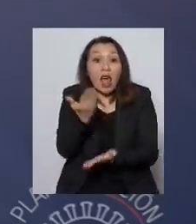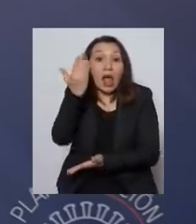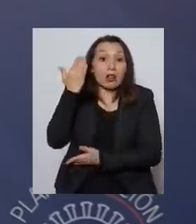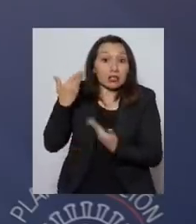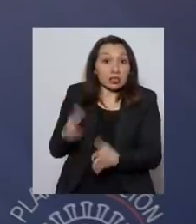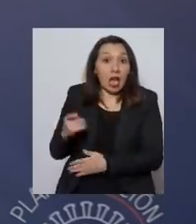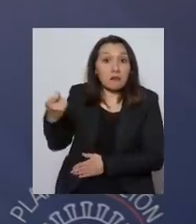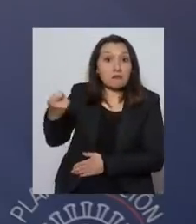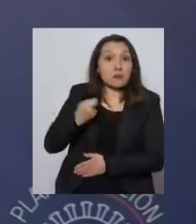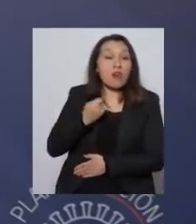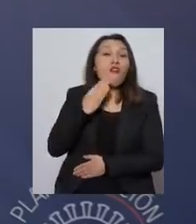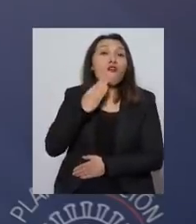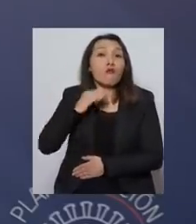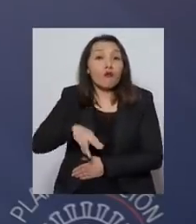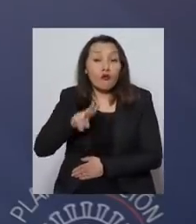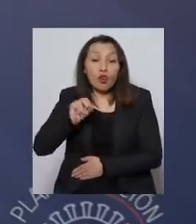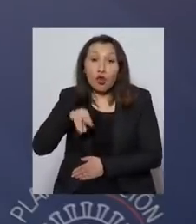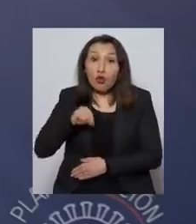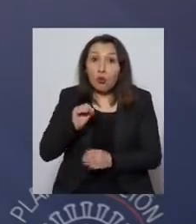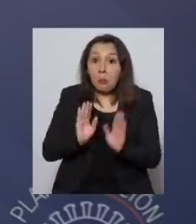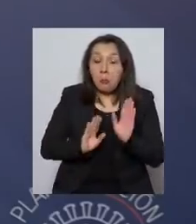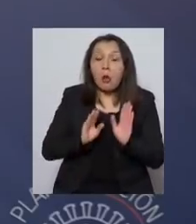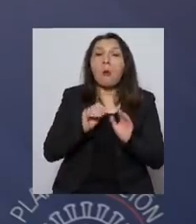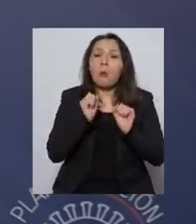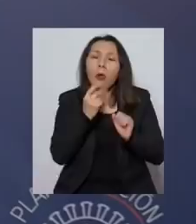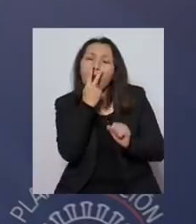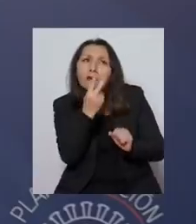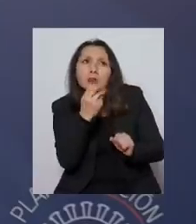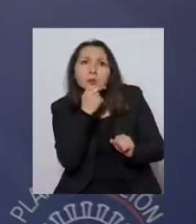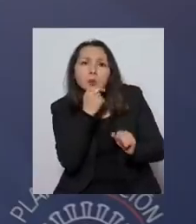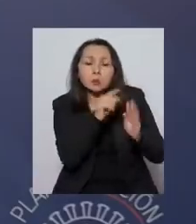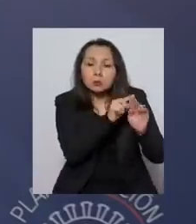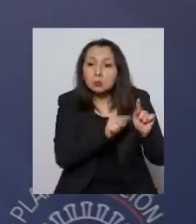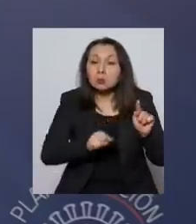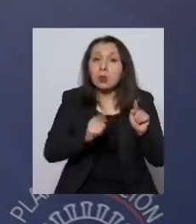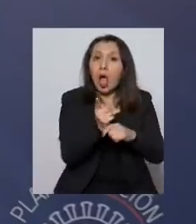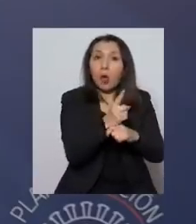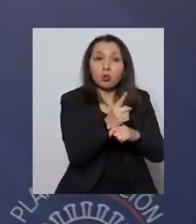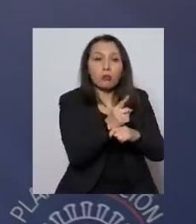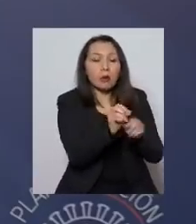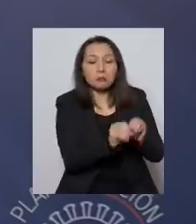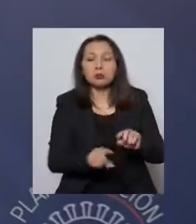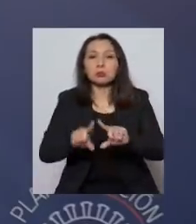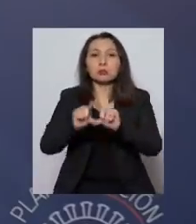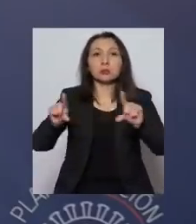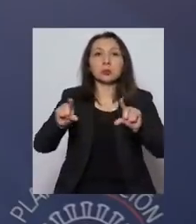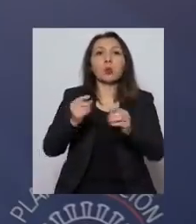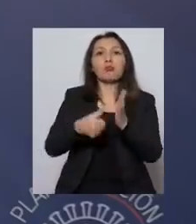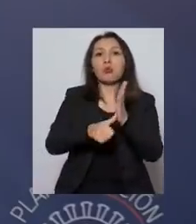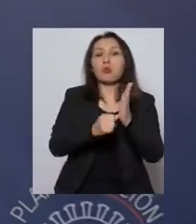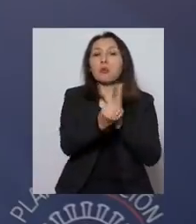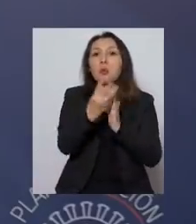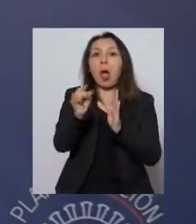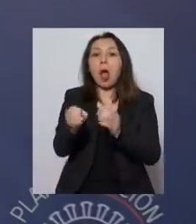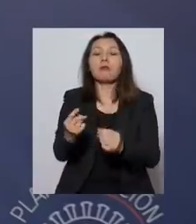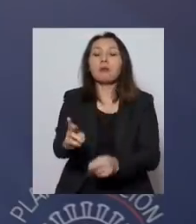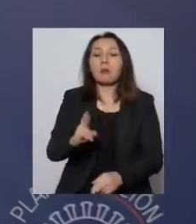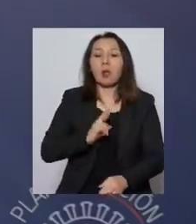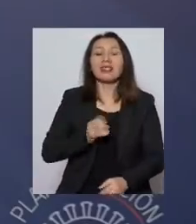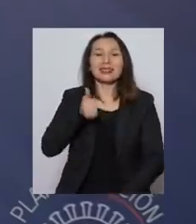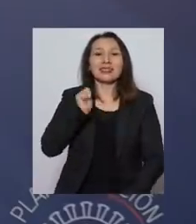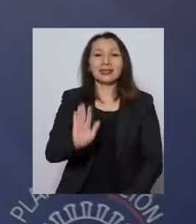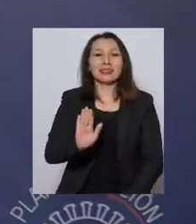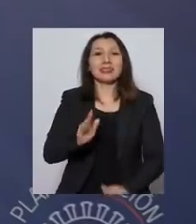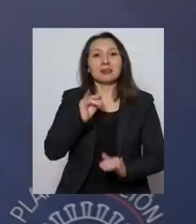bono antes o tenga una necesidad social, entre a la página web y te va a derivar. Si es pago automático vas a llenar tu root y simplemente te va a decir